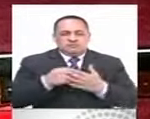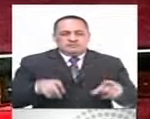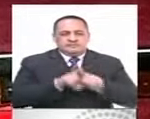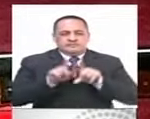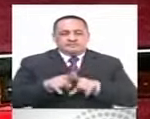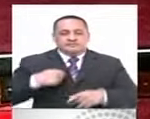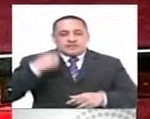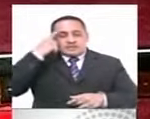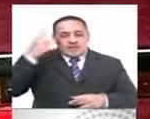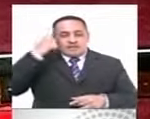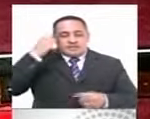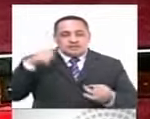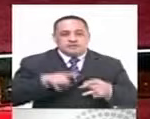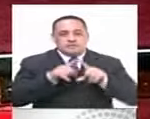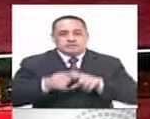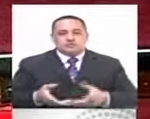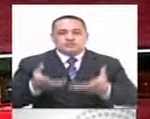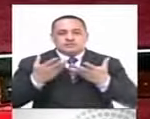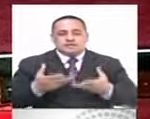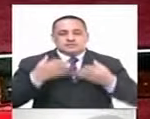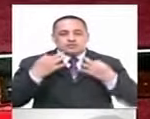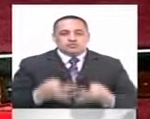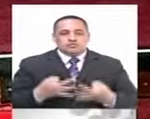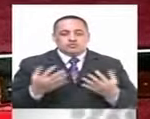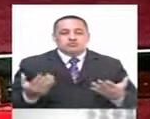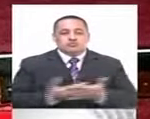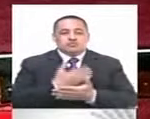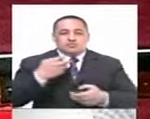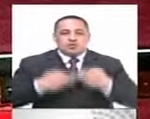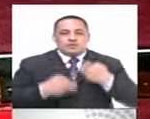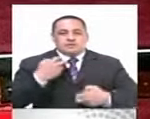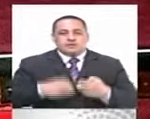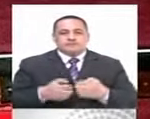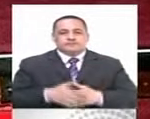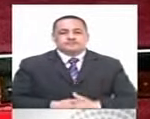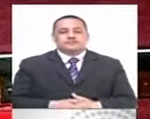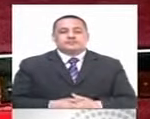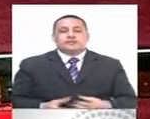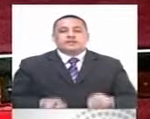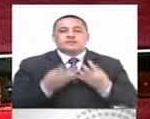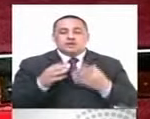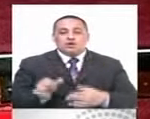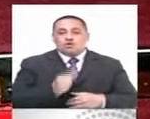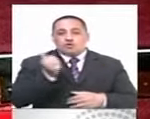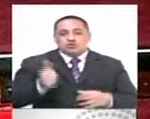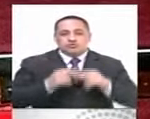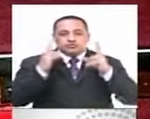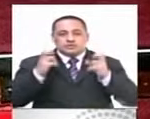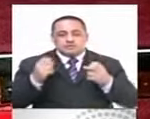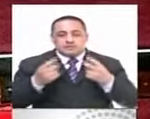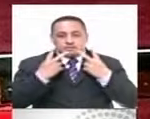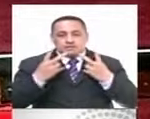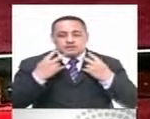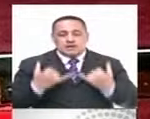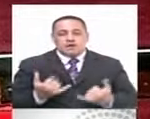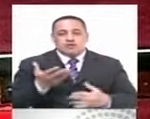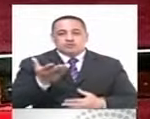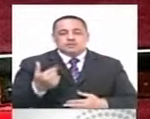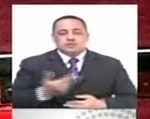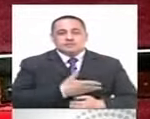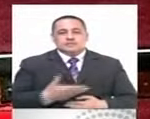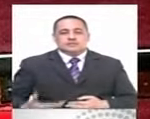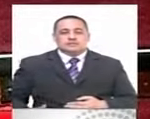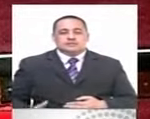se ideologice nos va a crear definitivamente un problema. Bien, otro asunto que es importante, señora